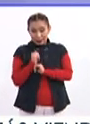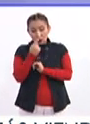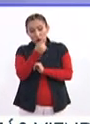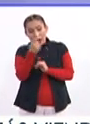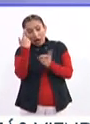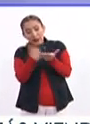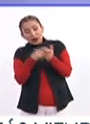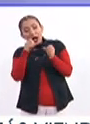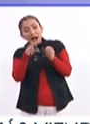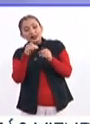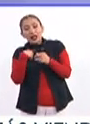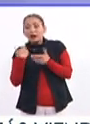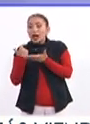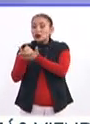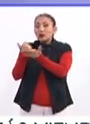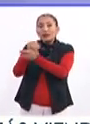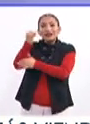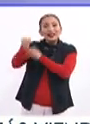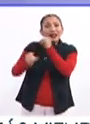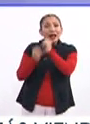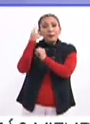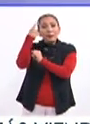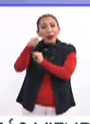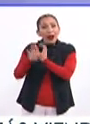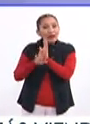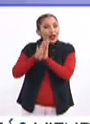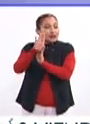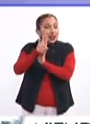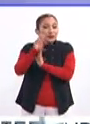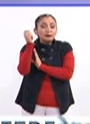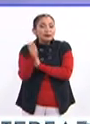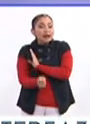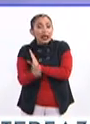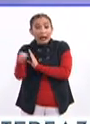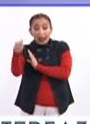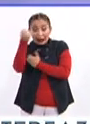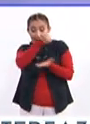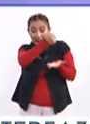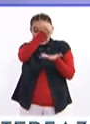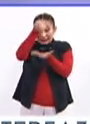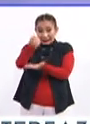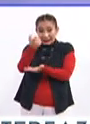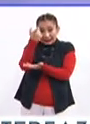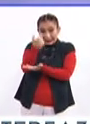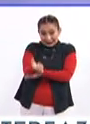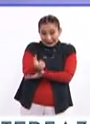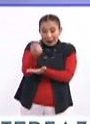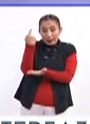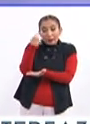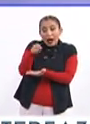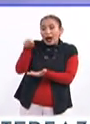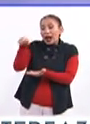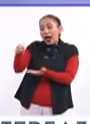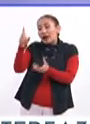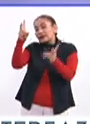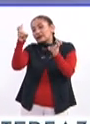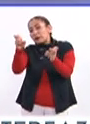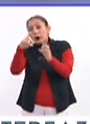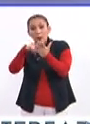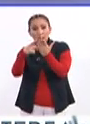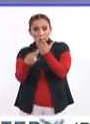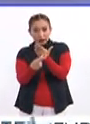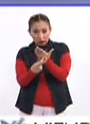agencia de cooperación internacional para el desarrollo significa que los recursos económicos que se ponen para determinado tipo